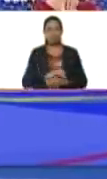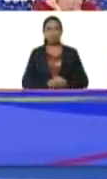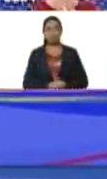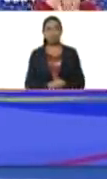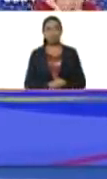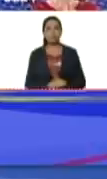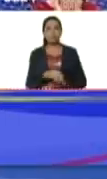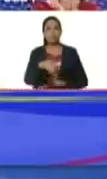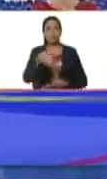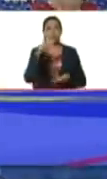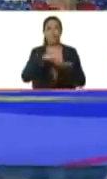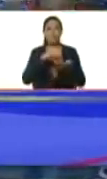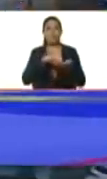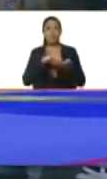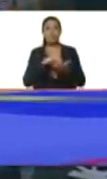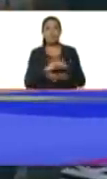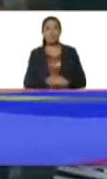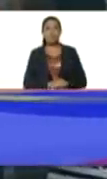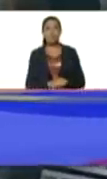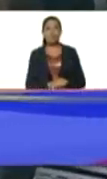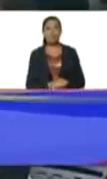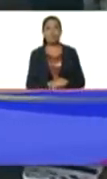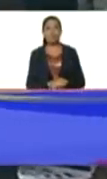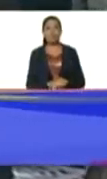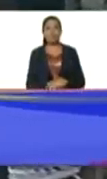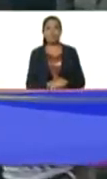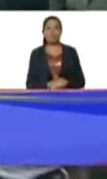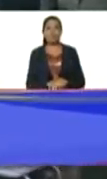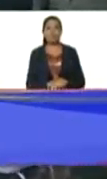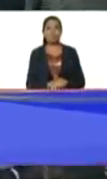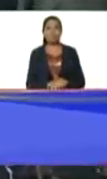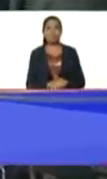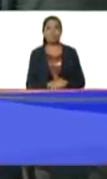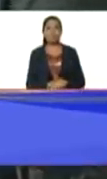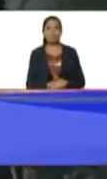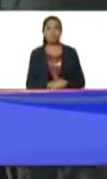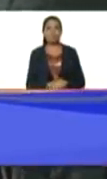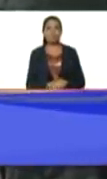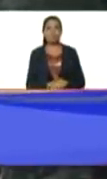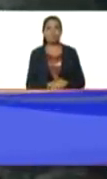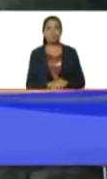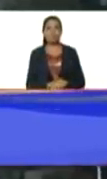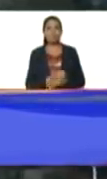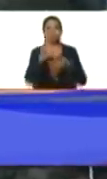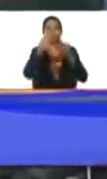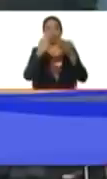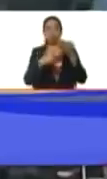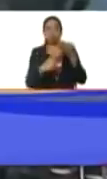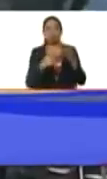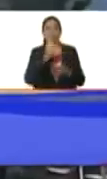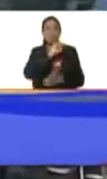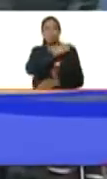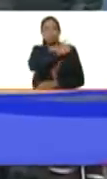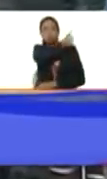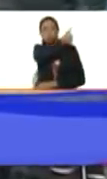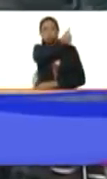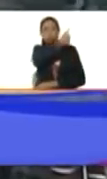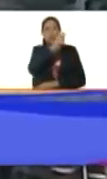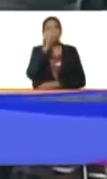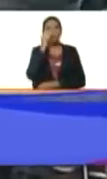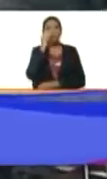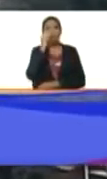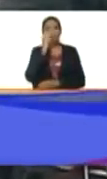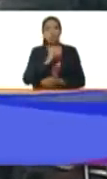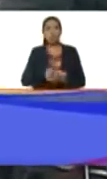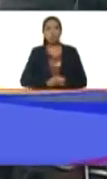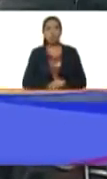del Estado Miranda, de la región capital, a General Javier Marcano Tábata,